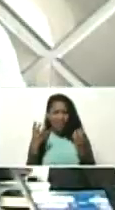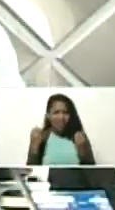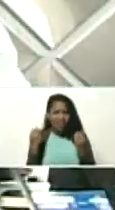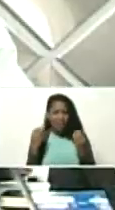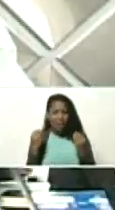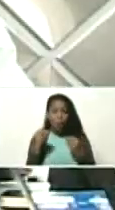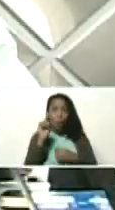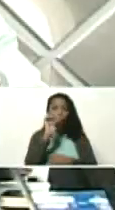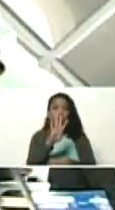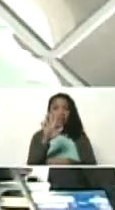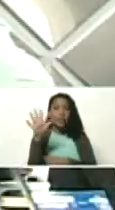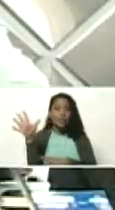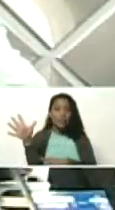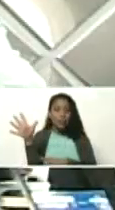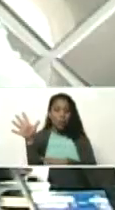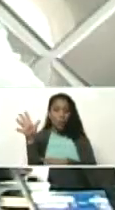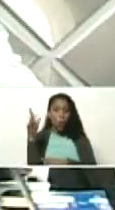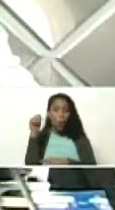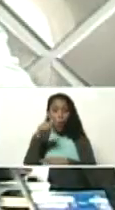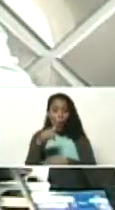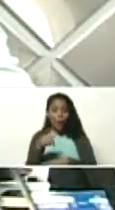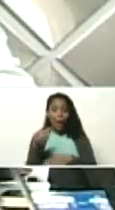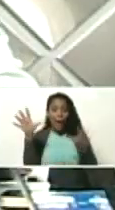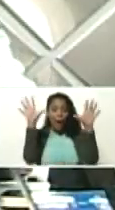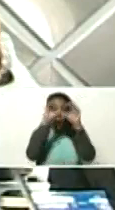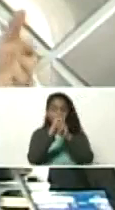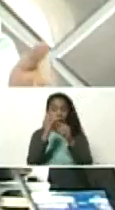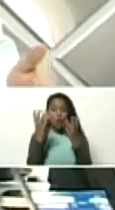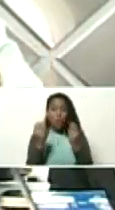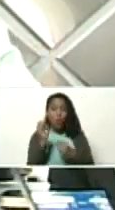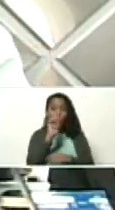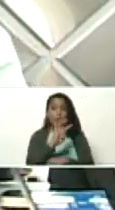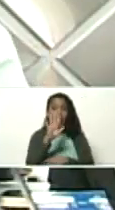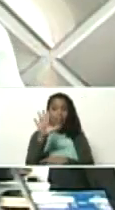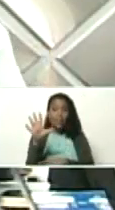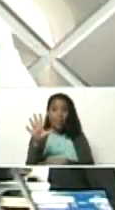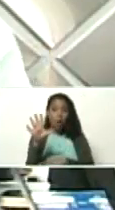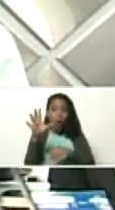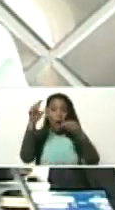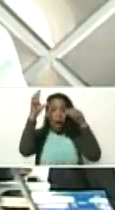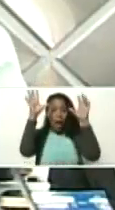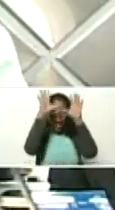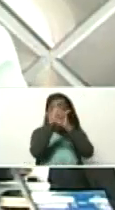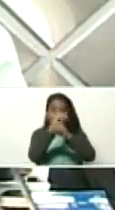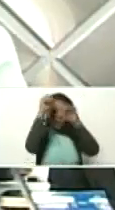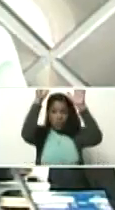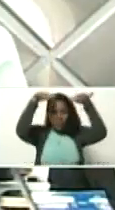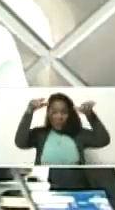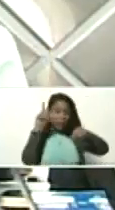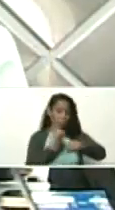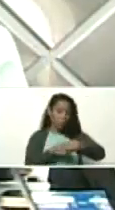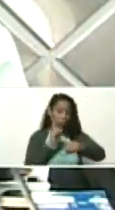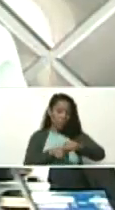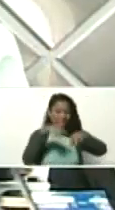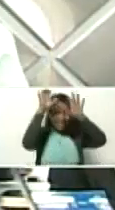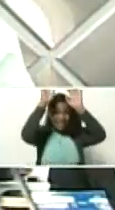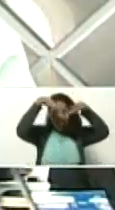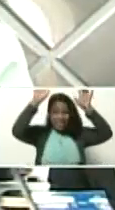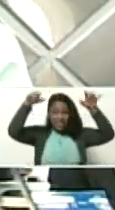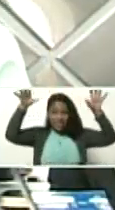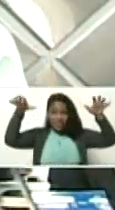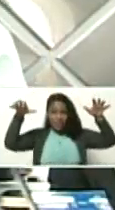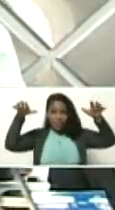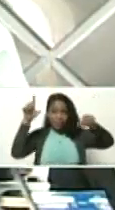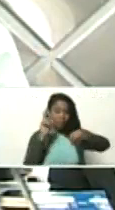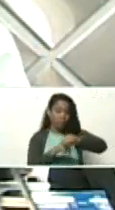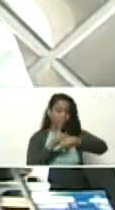Son 45, está entrando ahora en la noche la onda tropical 45, temporada de lluvia. En la temporada